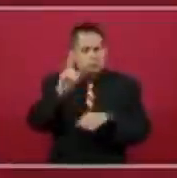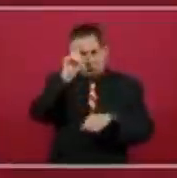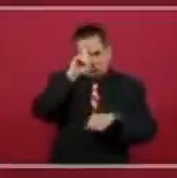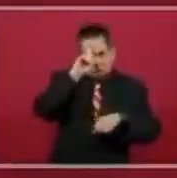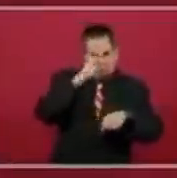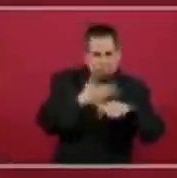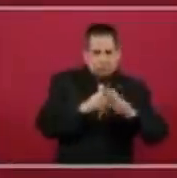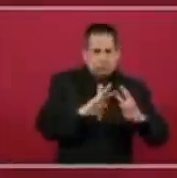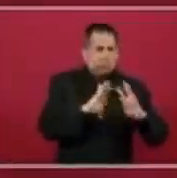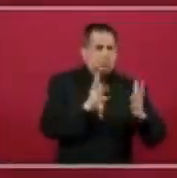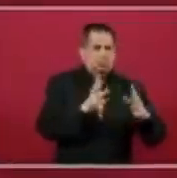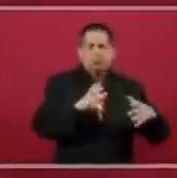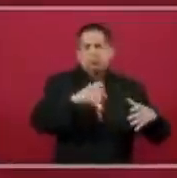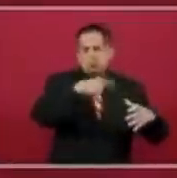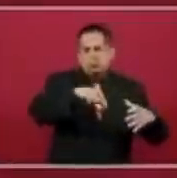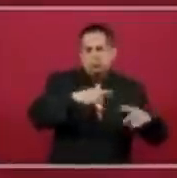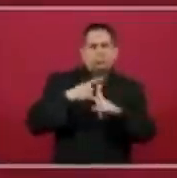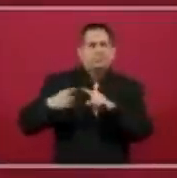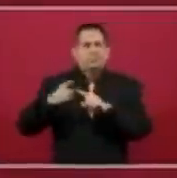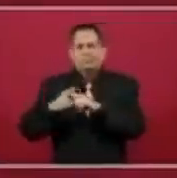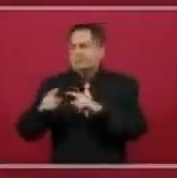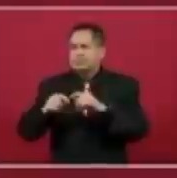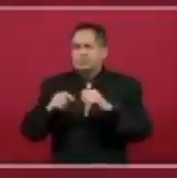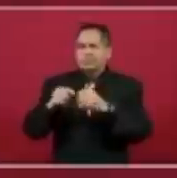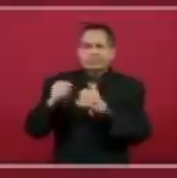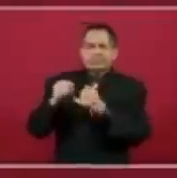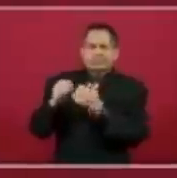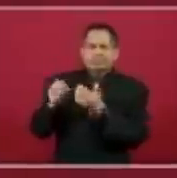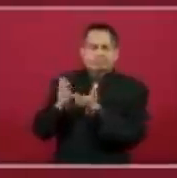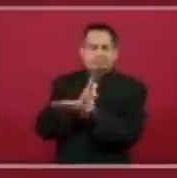consejeros en todos estos organismos.